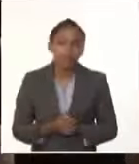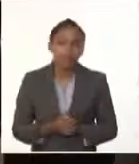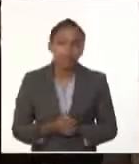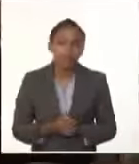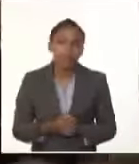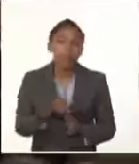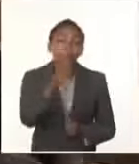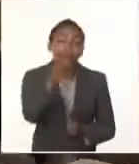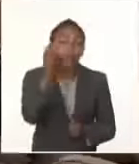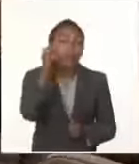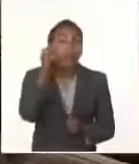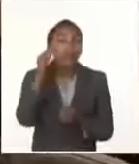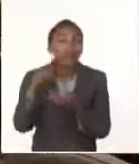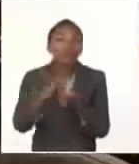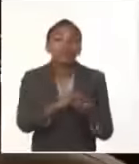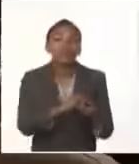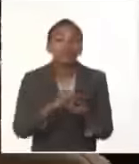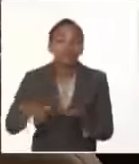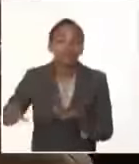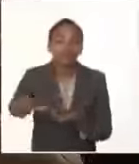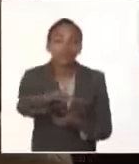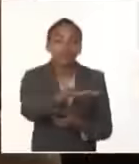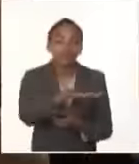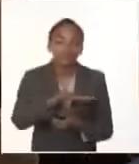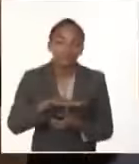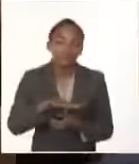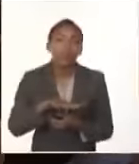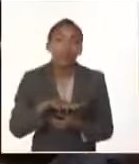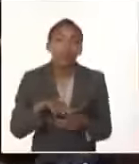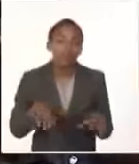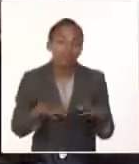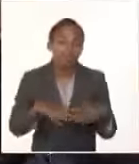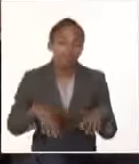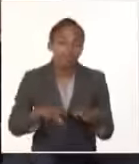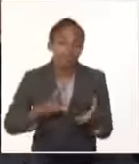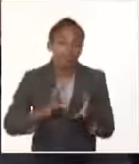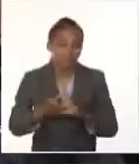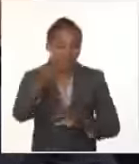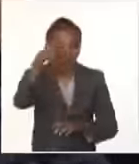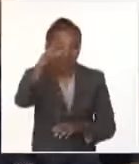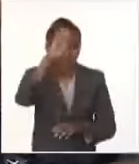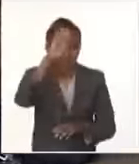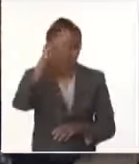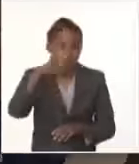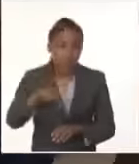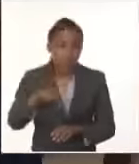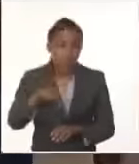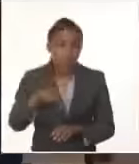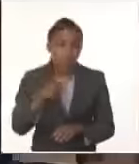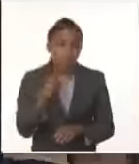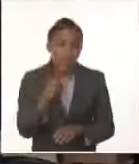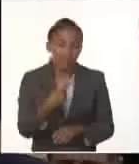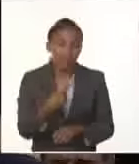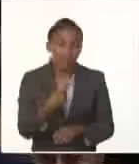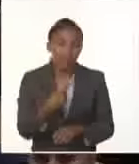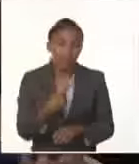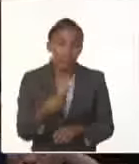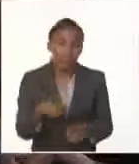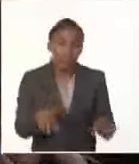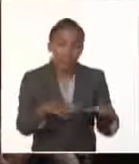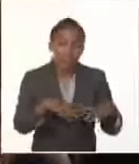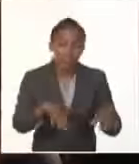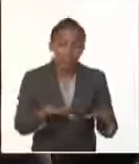Compañeras y compañeros, la muy compleja situación del país se verifica hoy en prácticamente todos los ámbitos de la